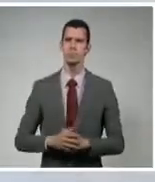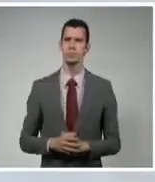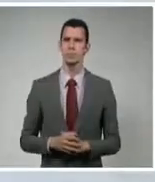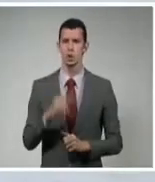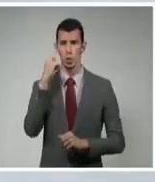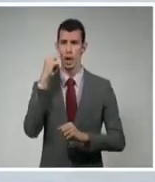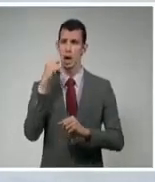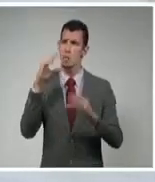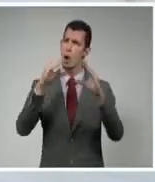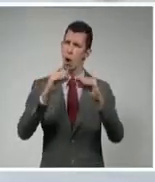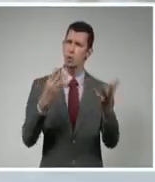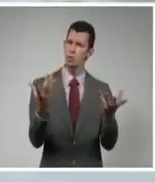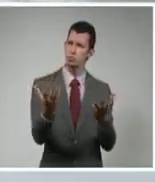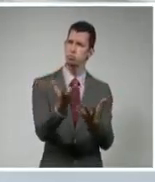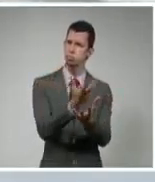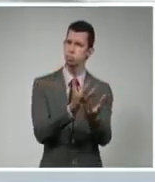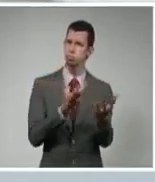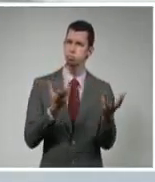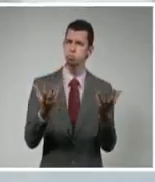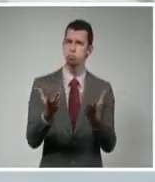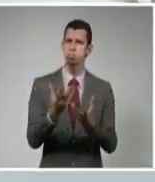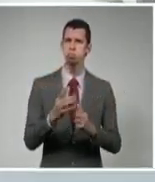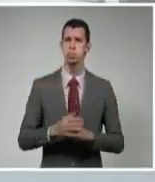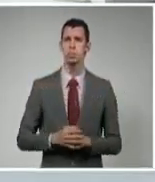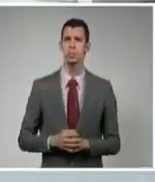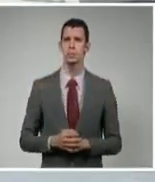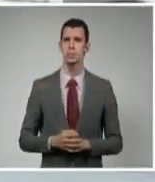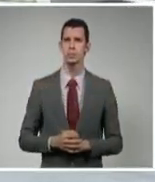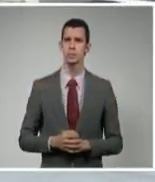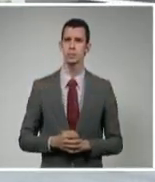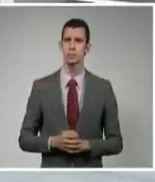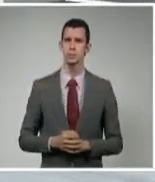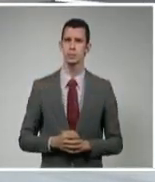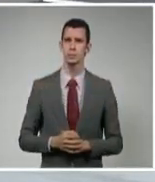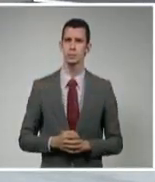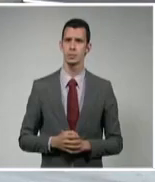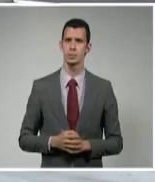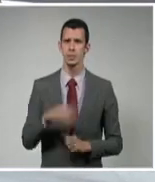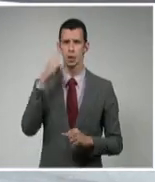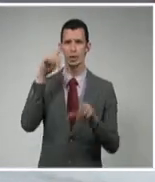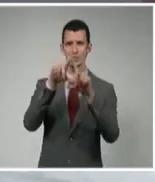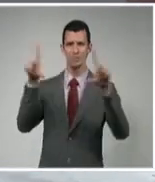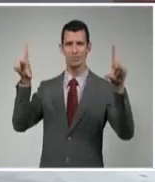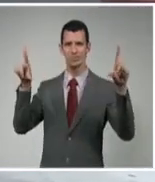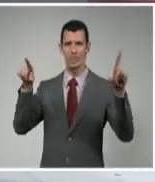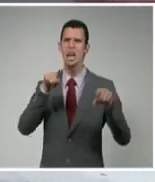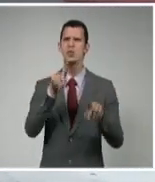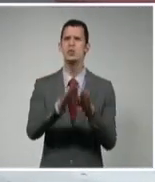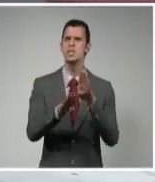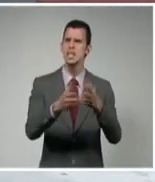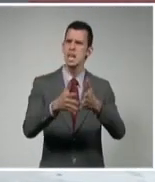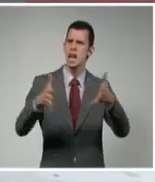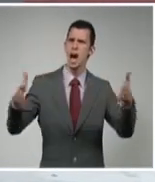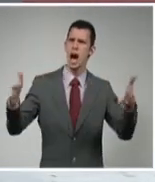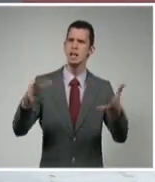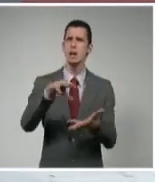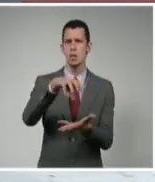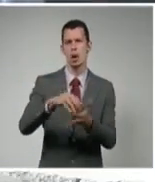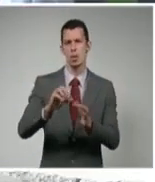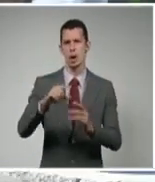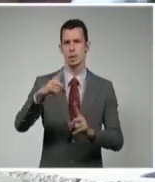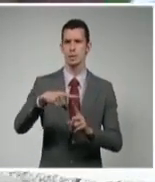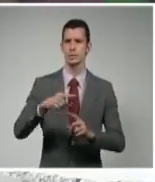afluencia nocturna y también de día. Ahí la entrega del dinero. Este es el complejo comercial Cuartel y el 4 Norte. La calle Cuartel, esa